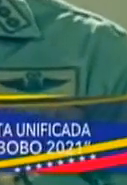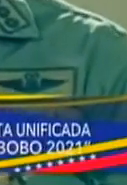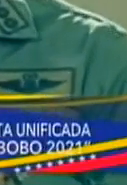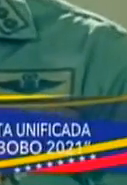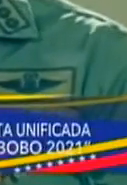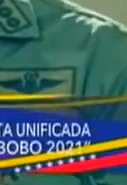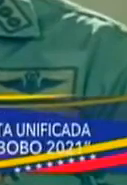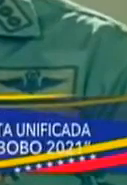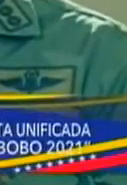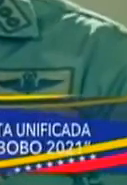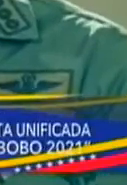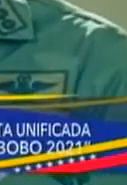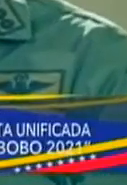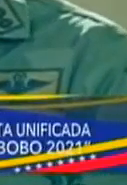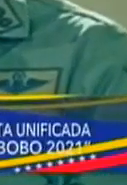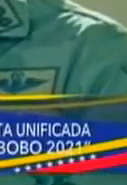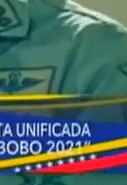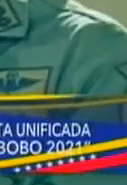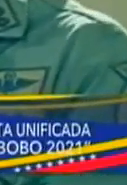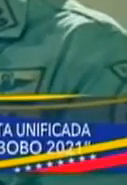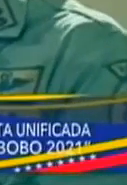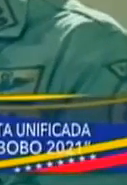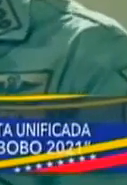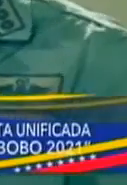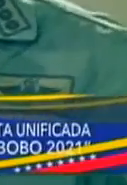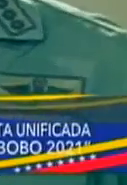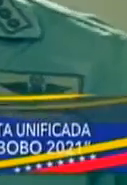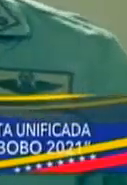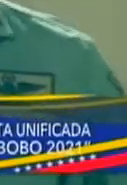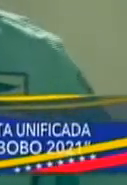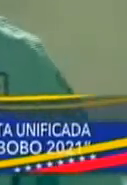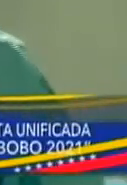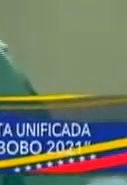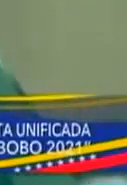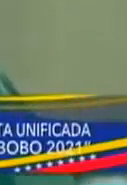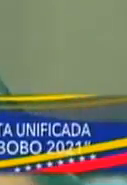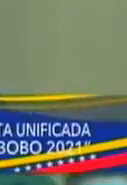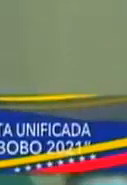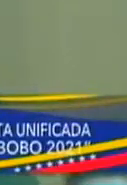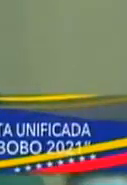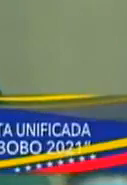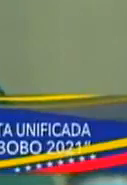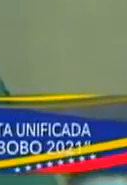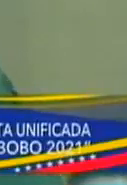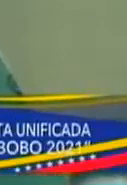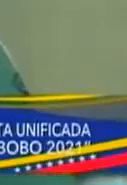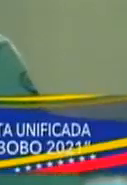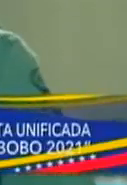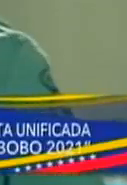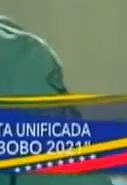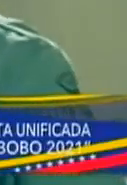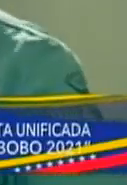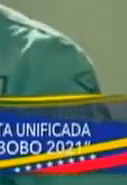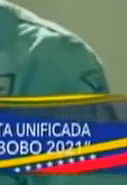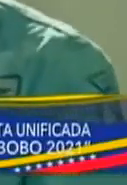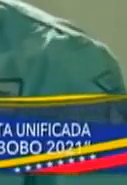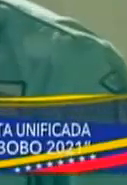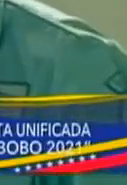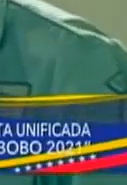ministra de Educación, atinada reflexión cuando usted dice que el futuro de la patria está precisamente